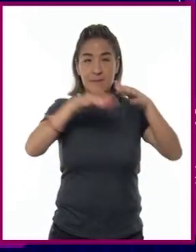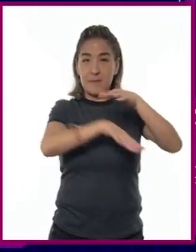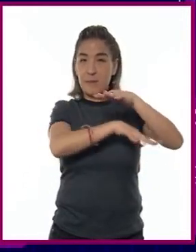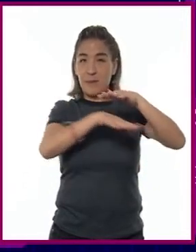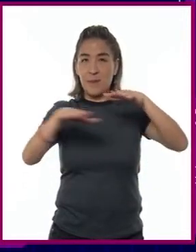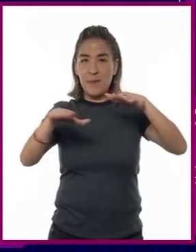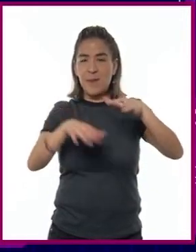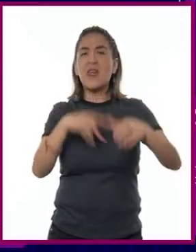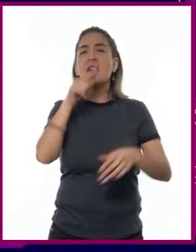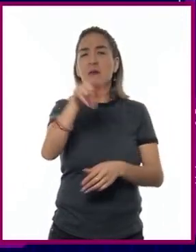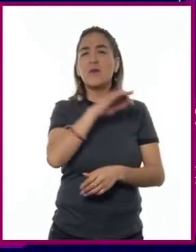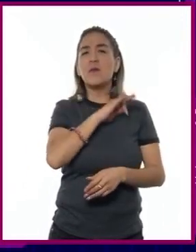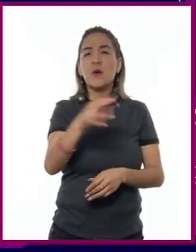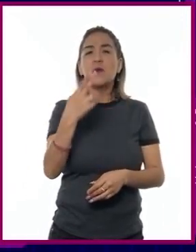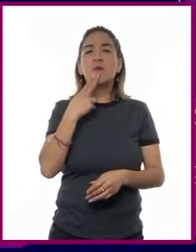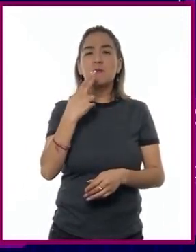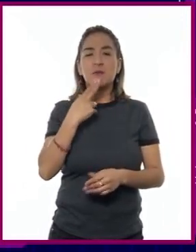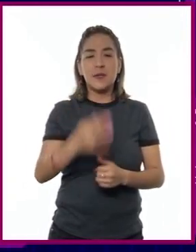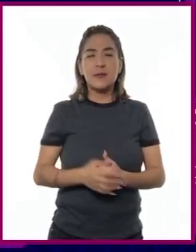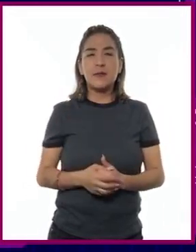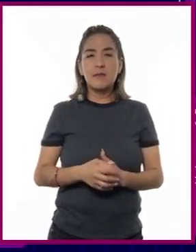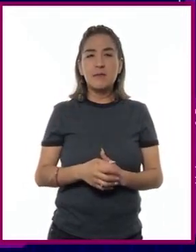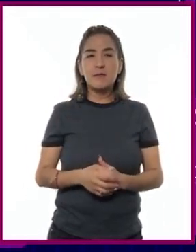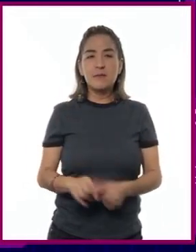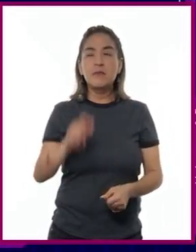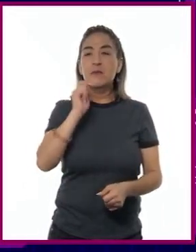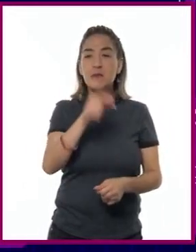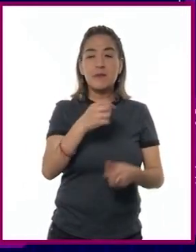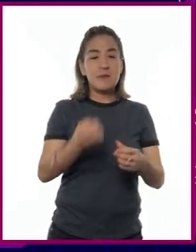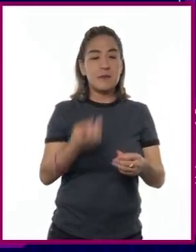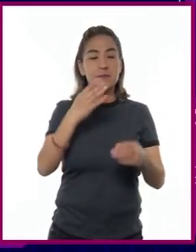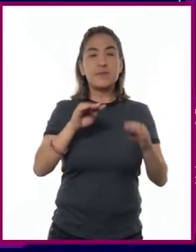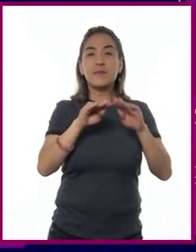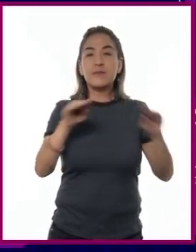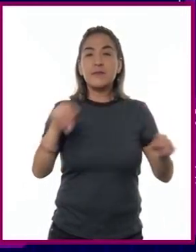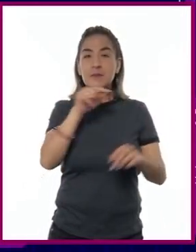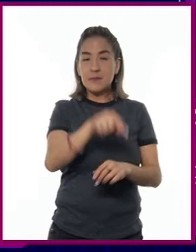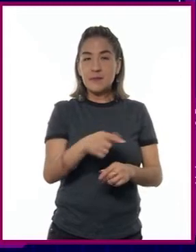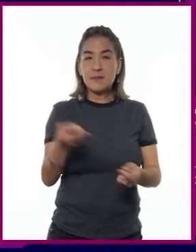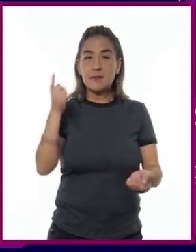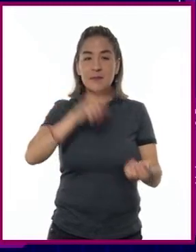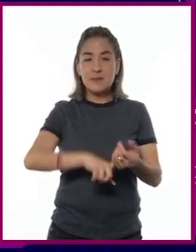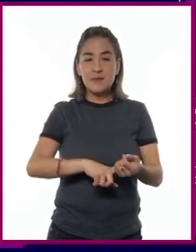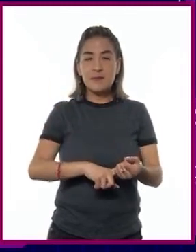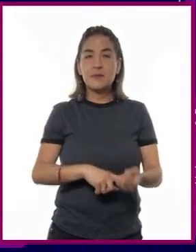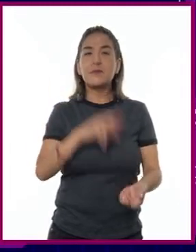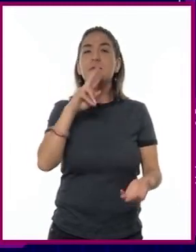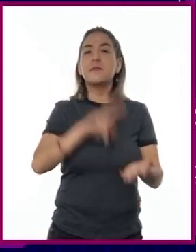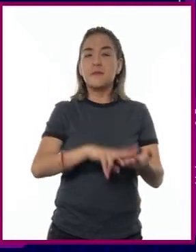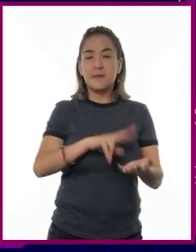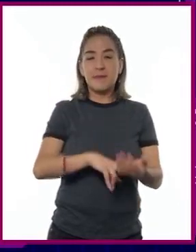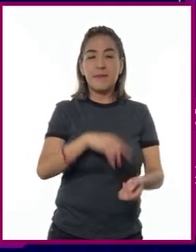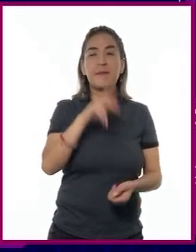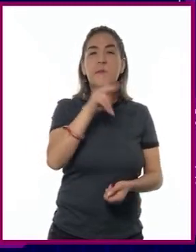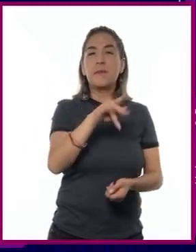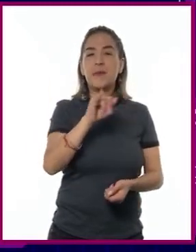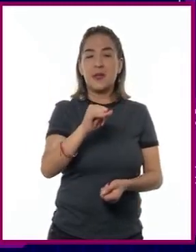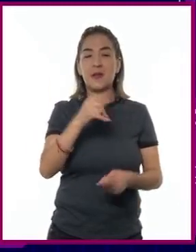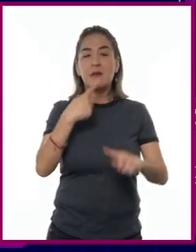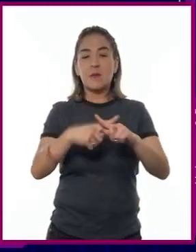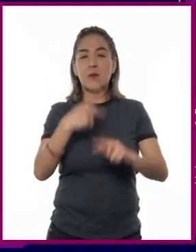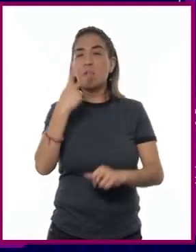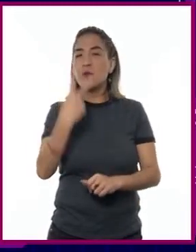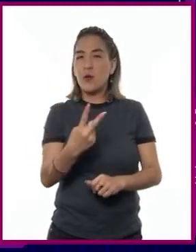se puede utilizar el hecho de que la longitud de la circunferencia equivale a pi por